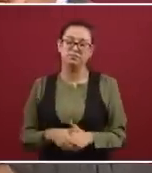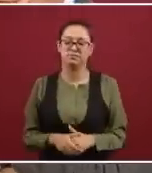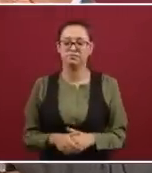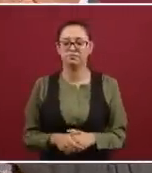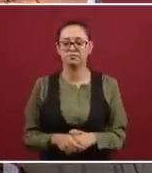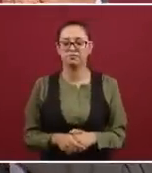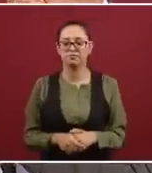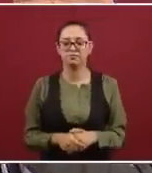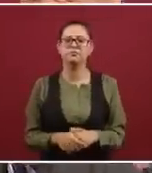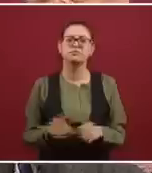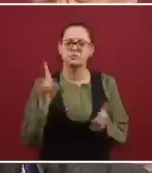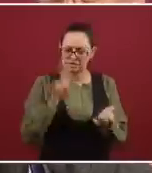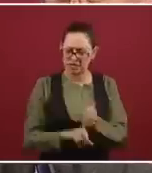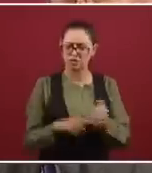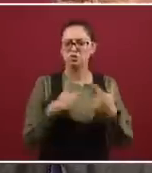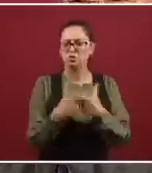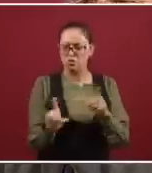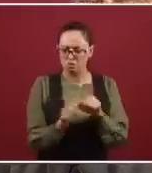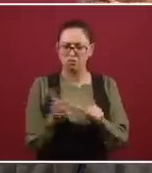en los partidos,